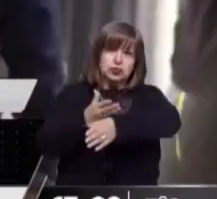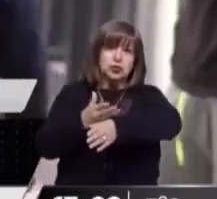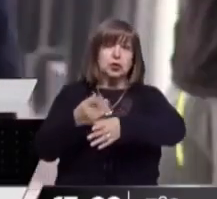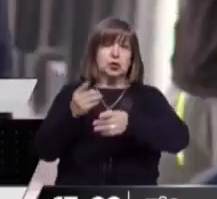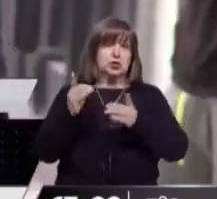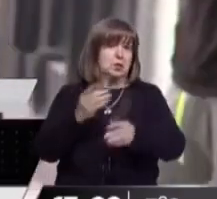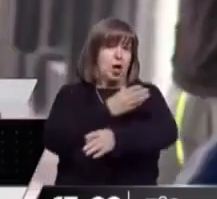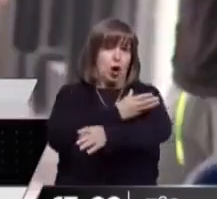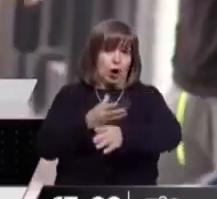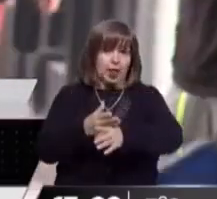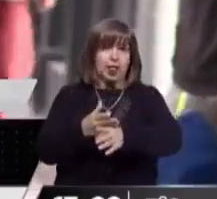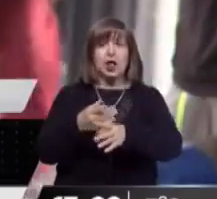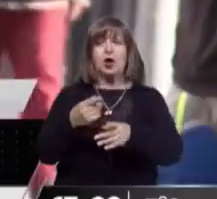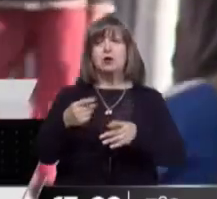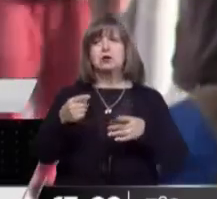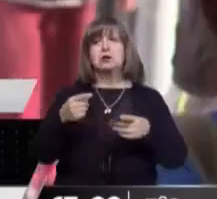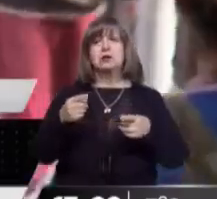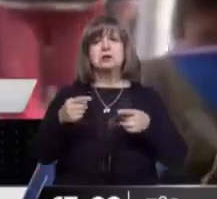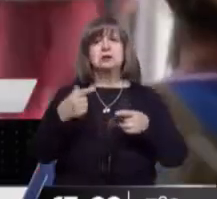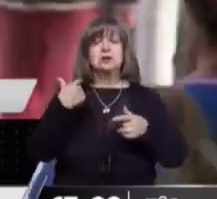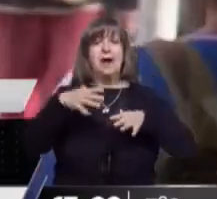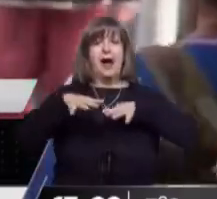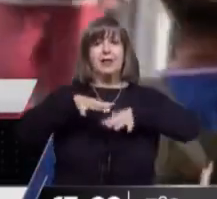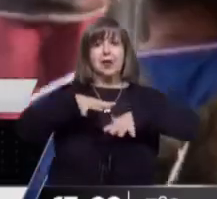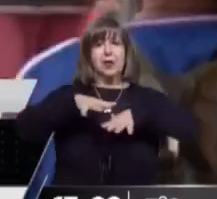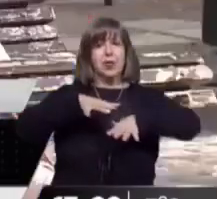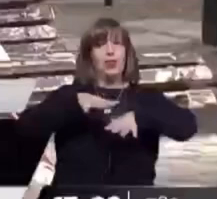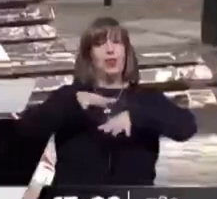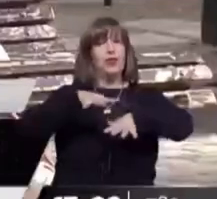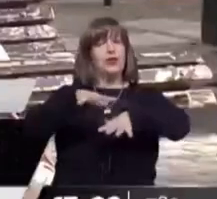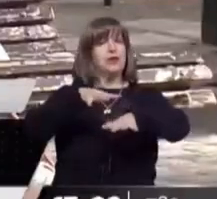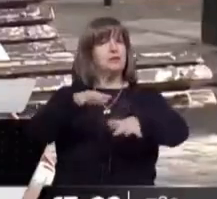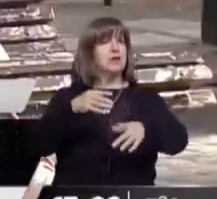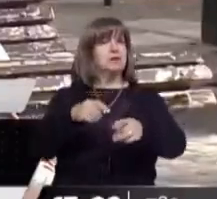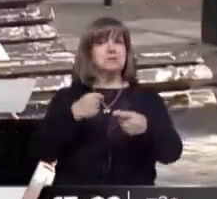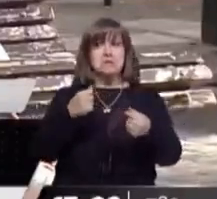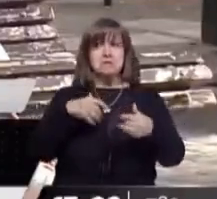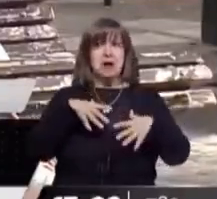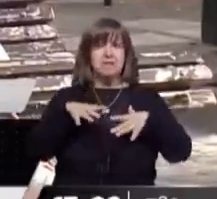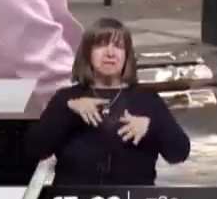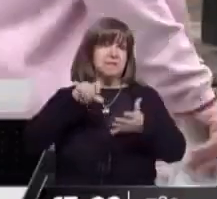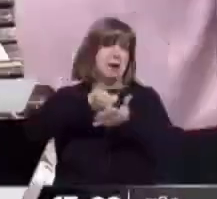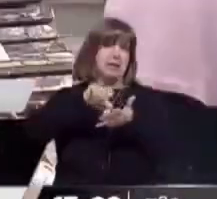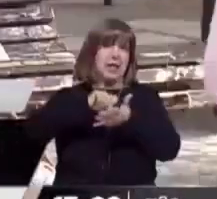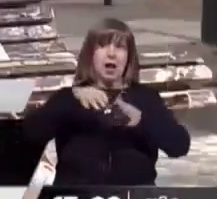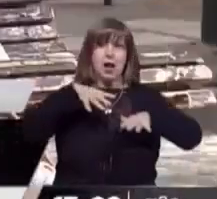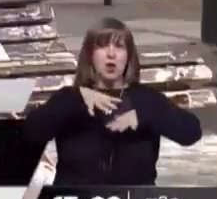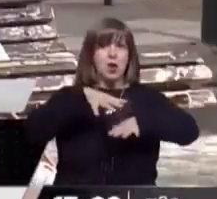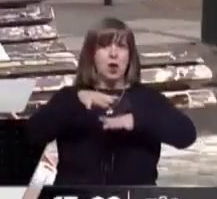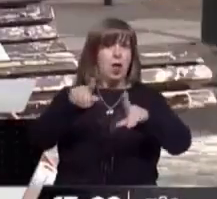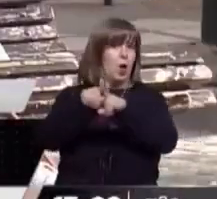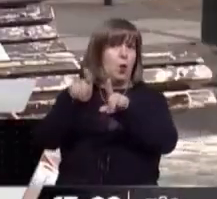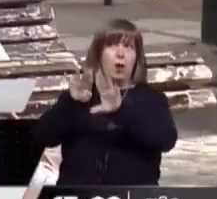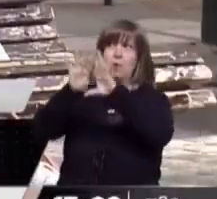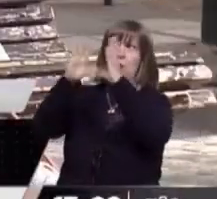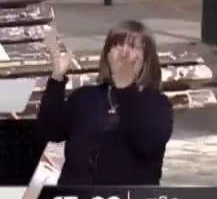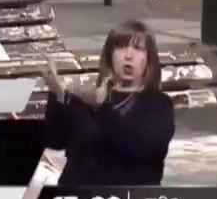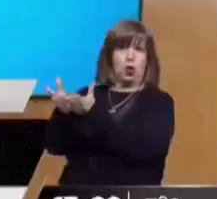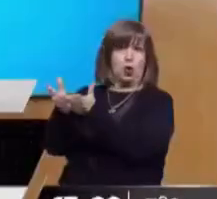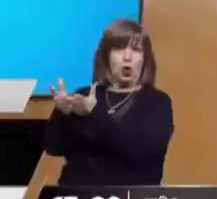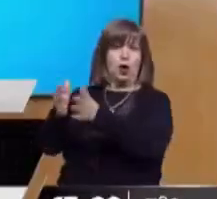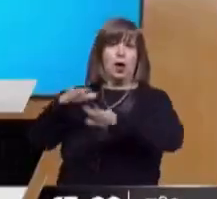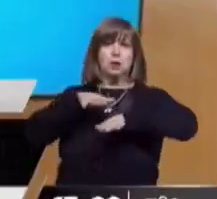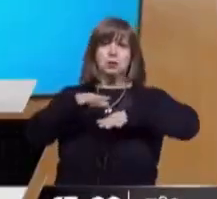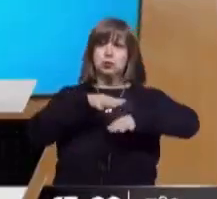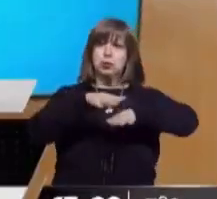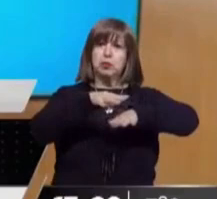adaptar la dinámica de la actividad comercial de la ciudad a la dinámica que tienen las grandes ciudades del mundo. Lo que buscamos con esta medida